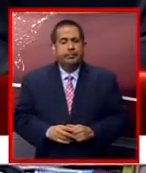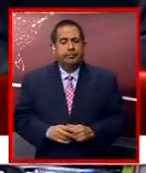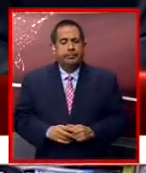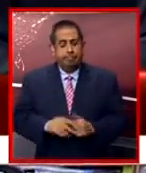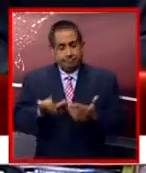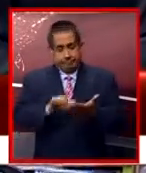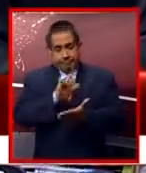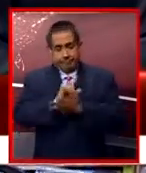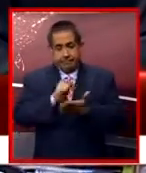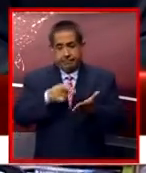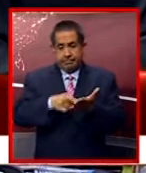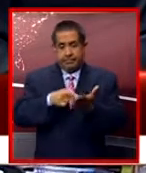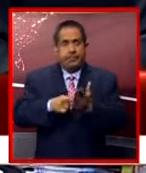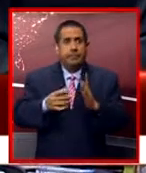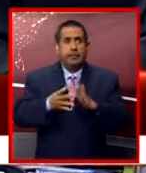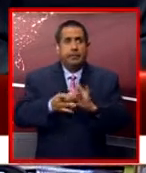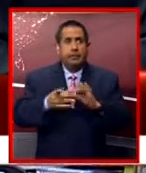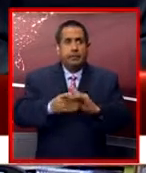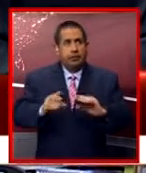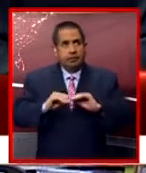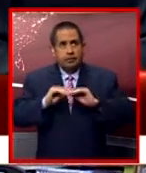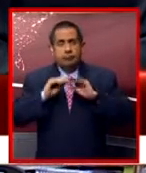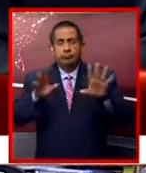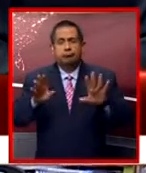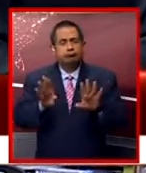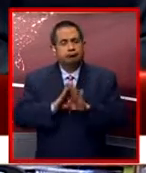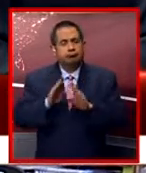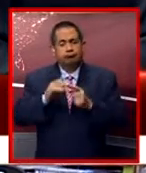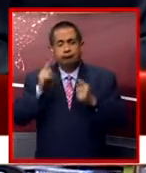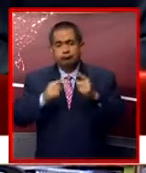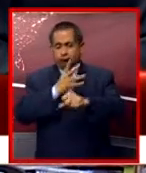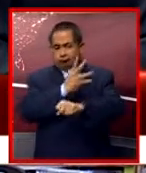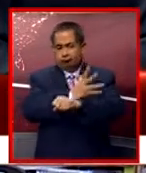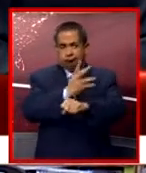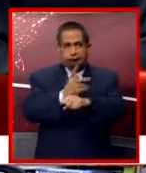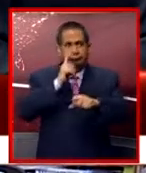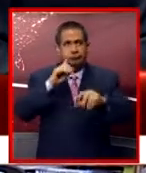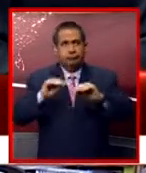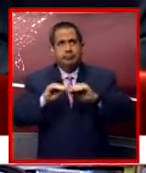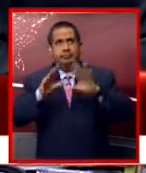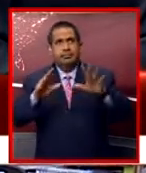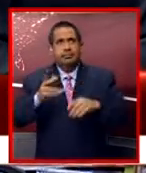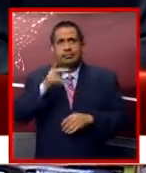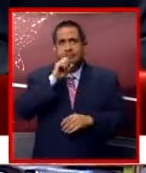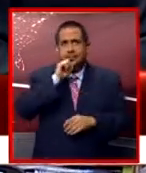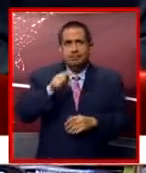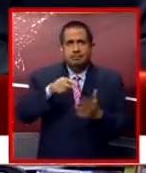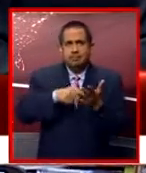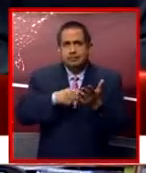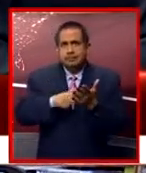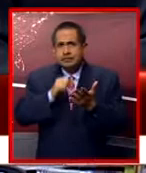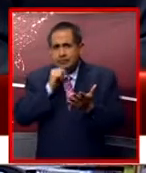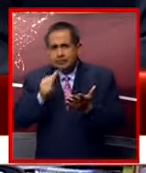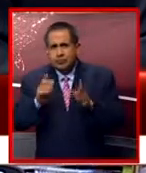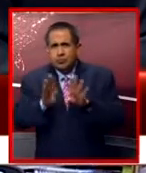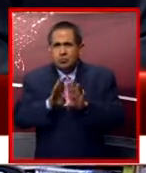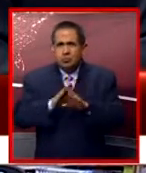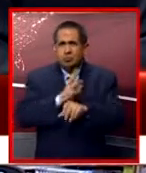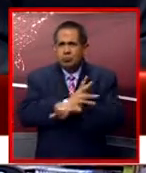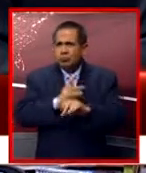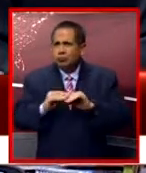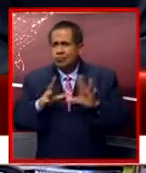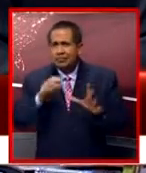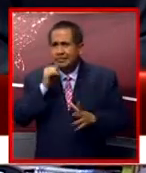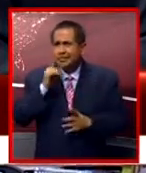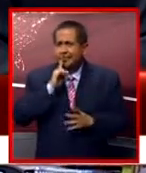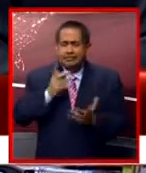Esta ley habla en uno de sus capítulos de transparencia, pero esta no está definida cómo va a ser la transparencia.